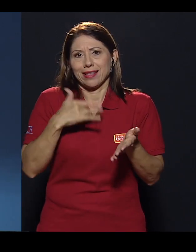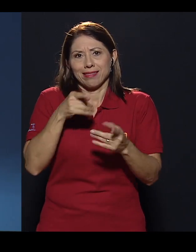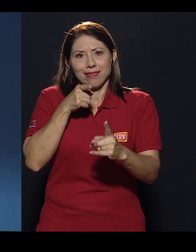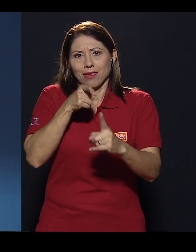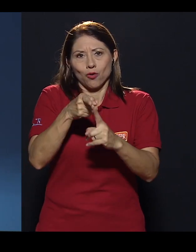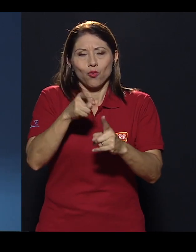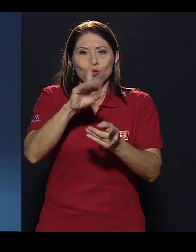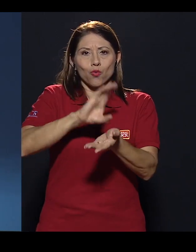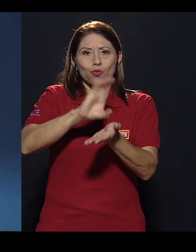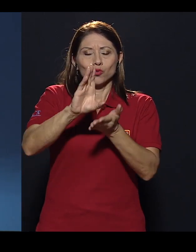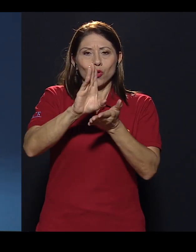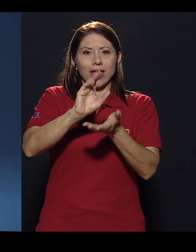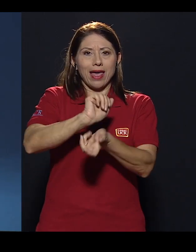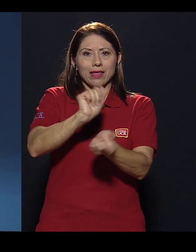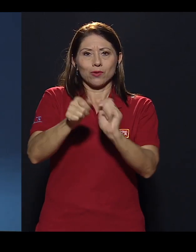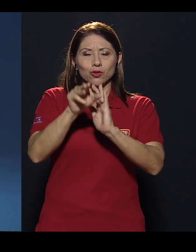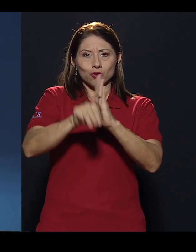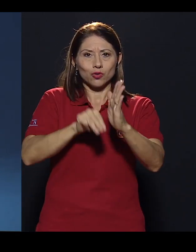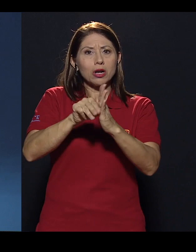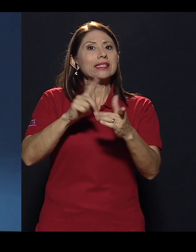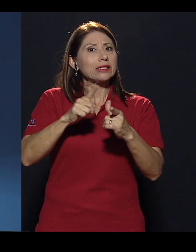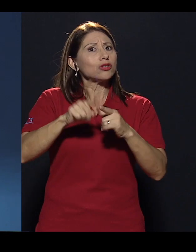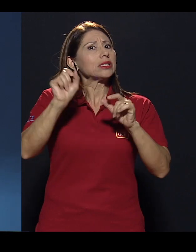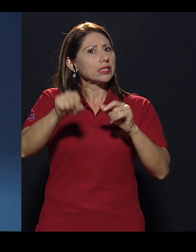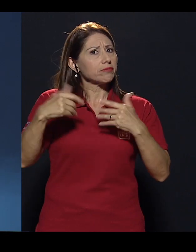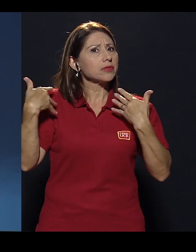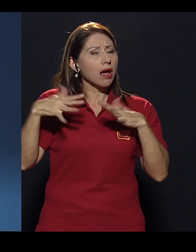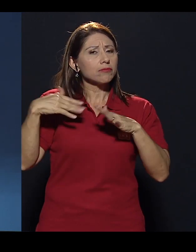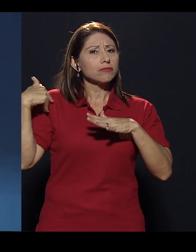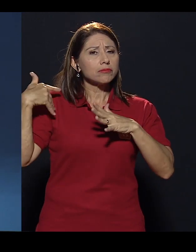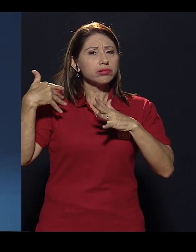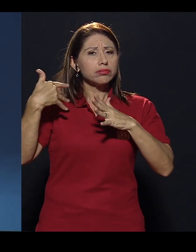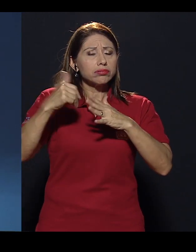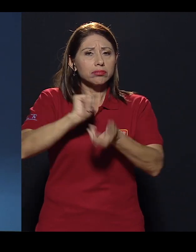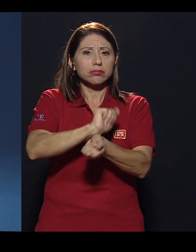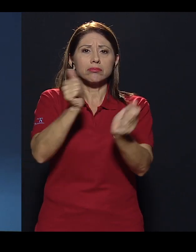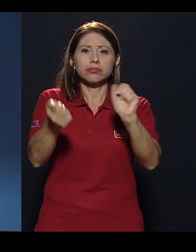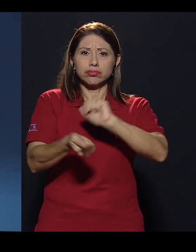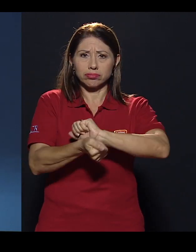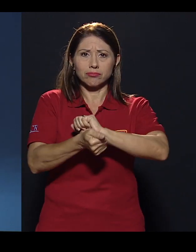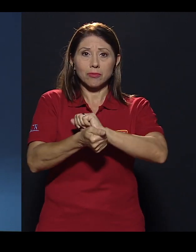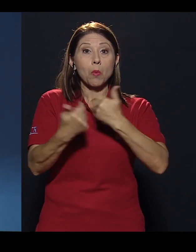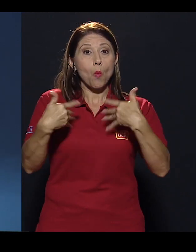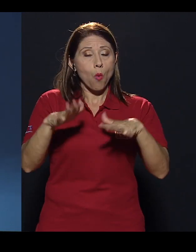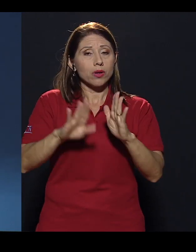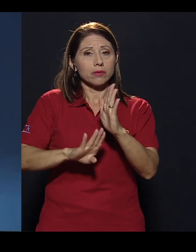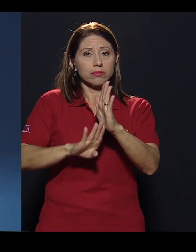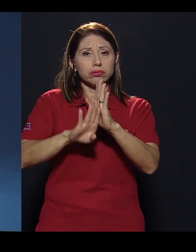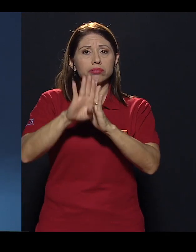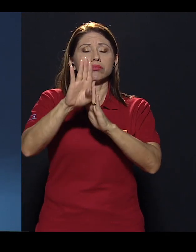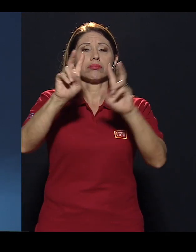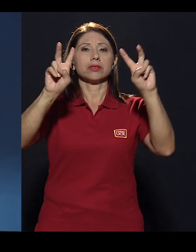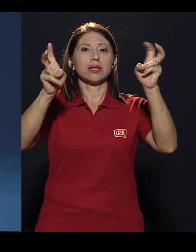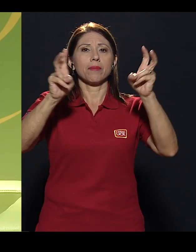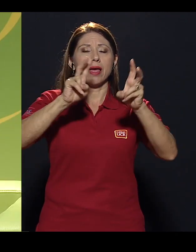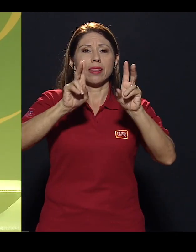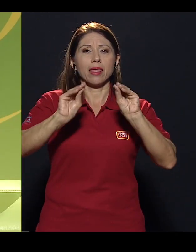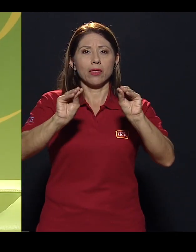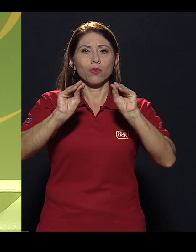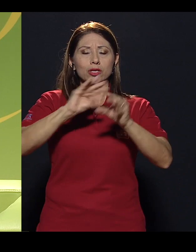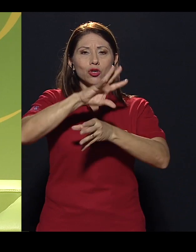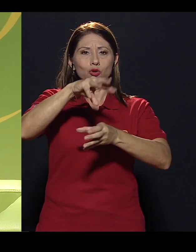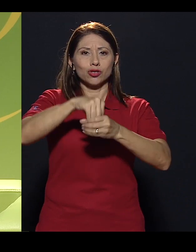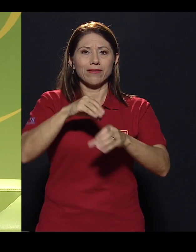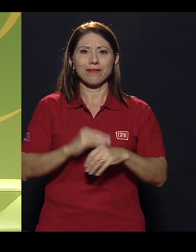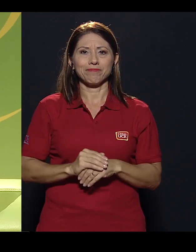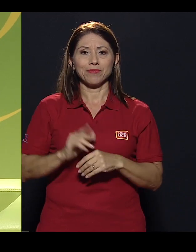adecuaciones curriculares. Entonces sí, ha habido cambios producto de lo que se ha avanzado en materia de educación inclusiva, ¿verdad?